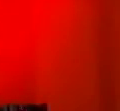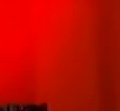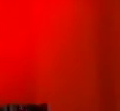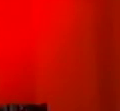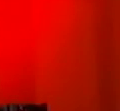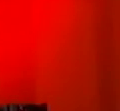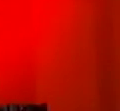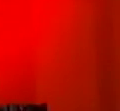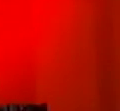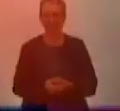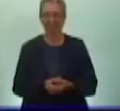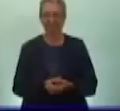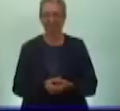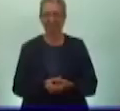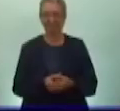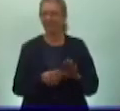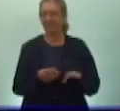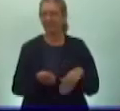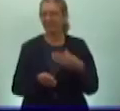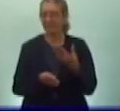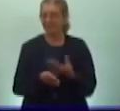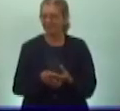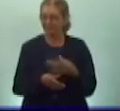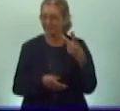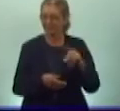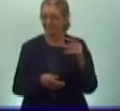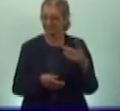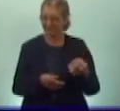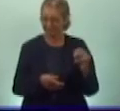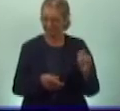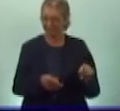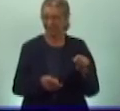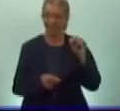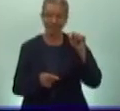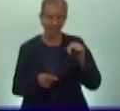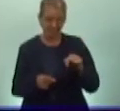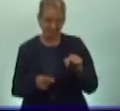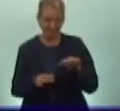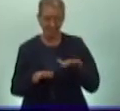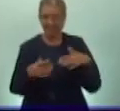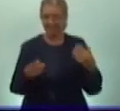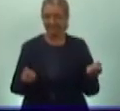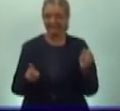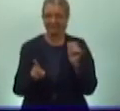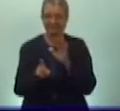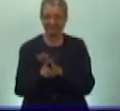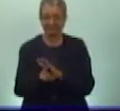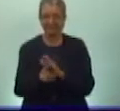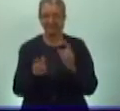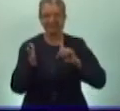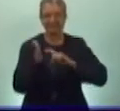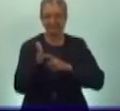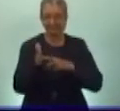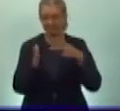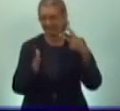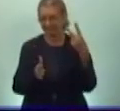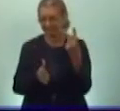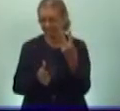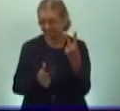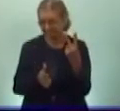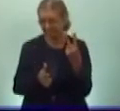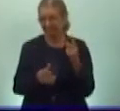Les propongo entonces comenzar a realizar un grupo de ejercicio. En esta ocasión vamos a empezar a multiplicar por 2. Pero además de multiplicar por